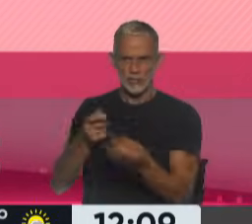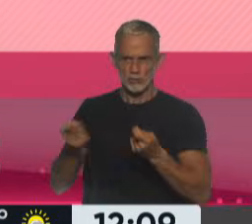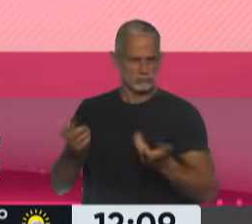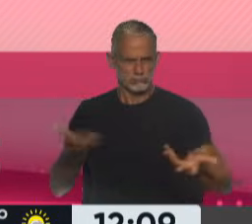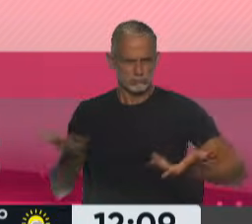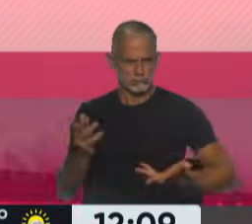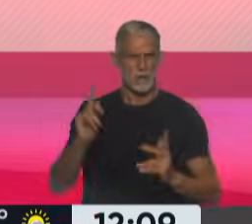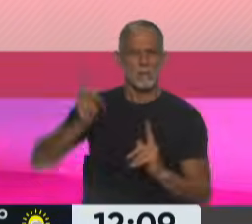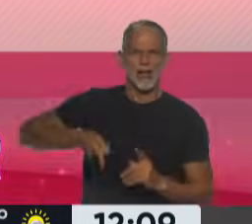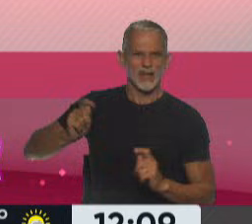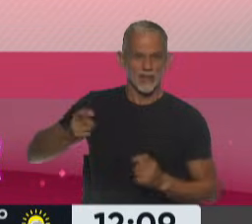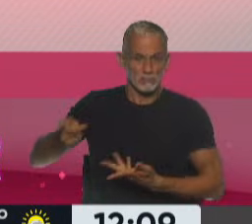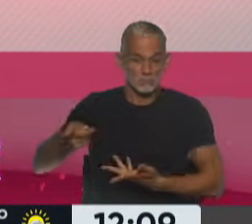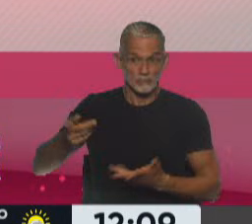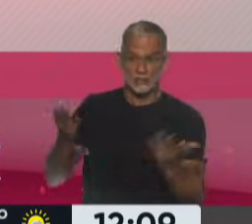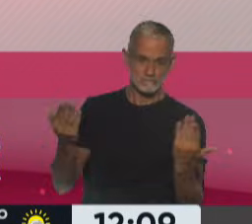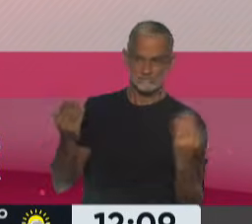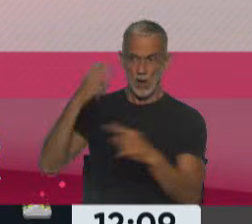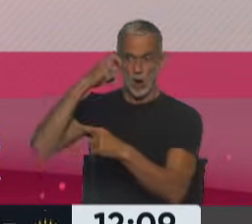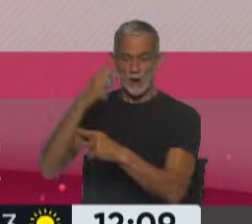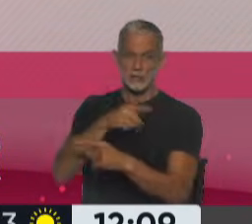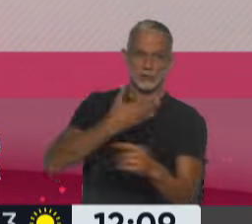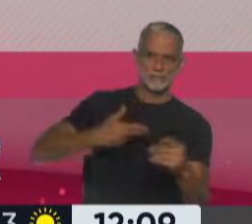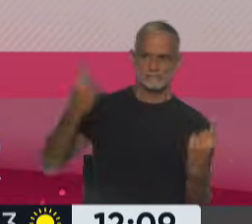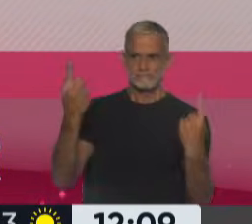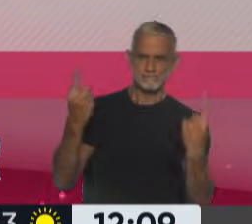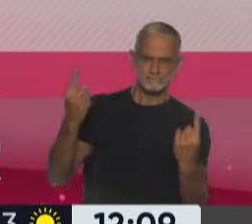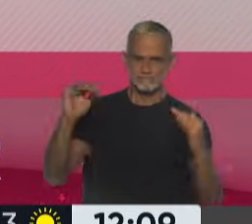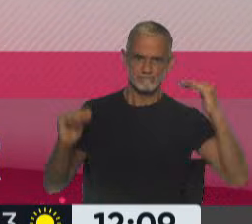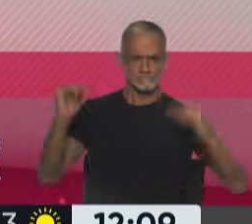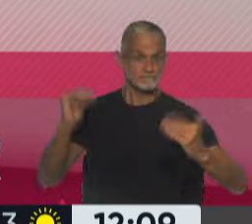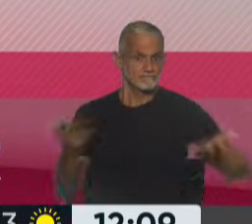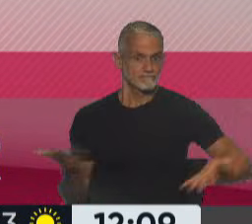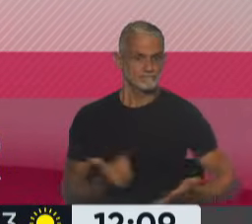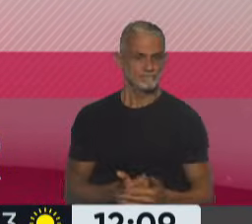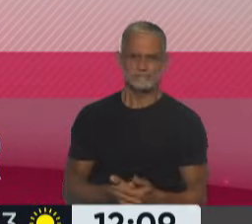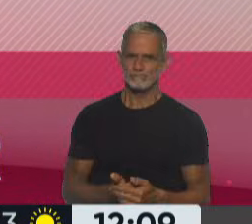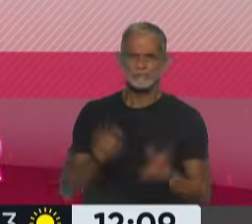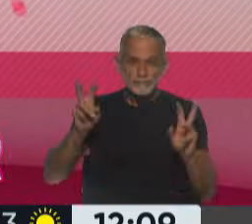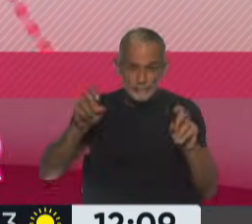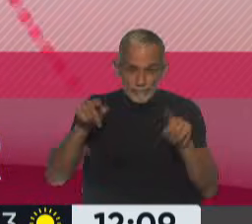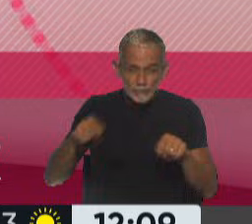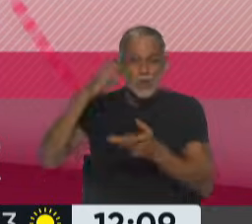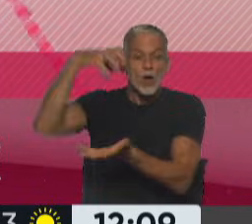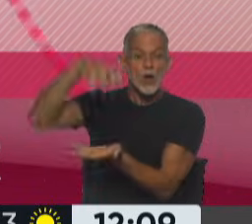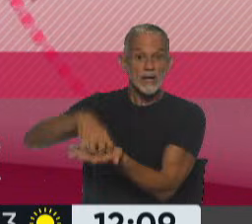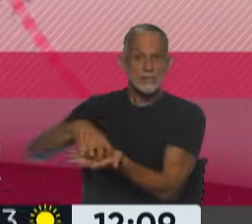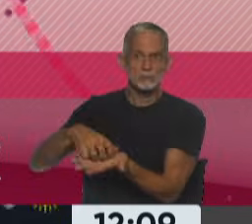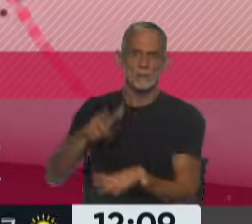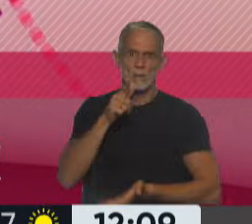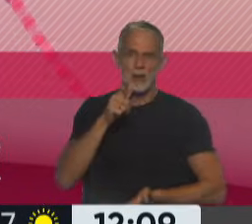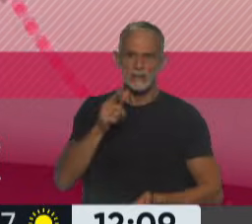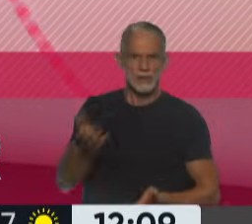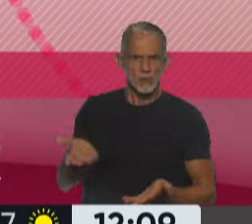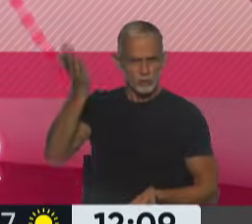o el Poder Ejecutivo? Es la pregunta que se hacen todos. Porque en estas cuestiones el Congreso parece que termina teniendo